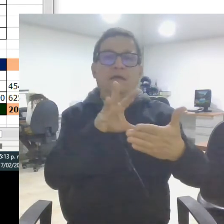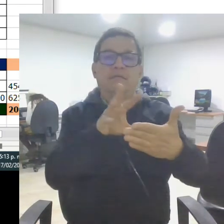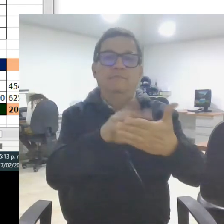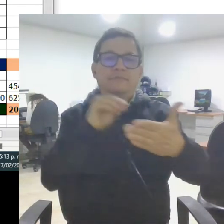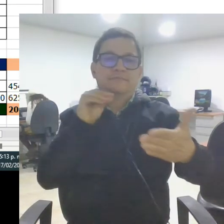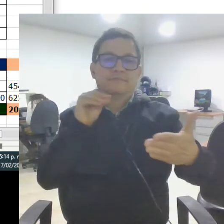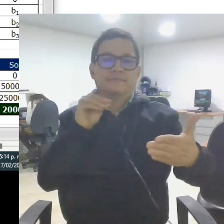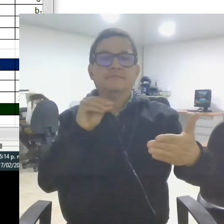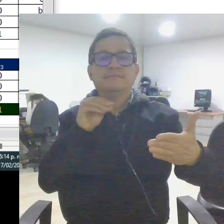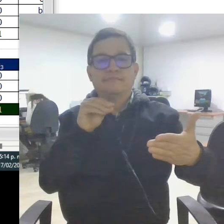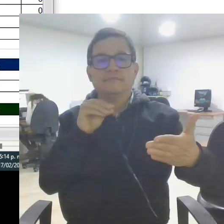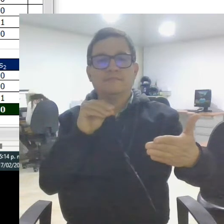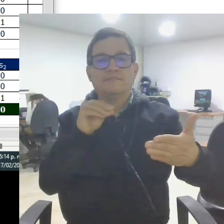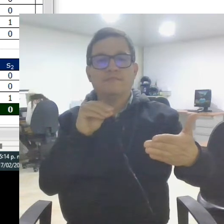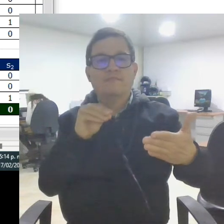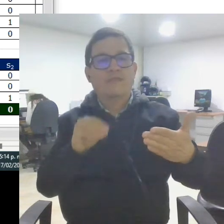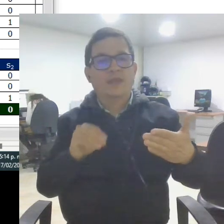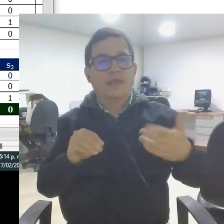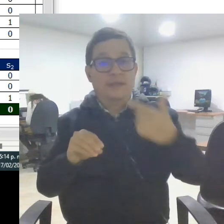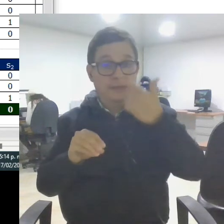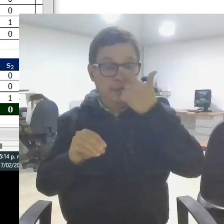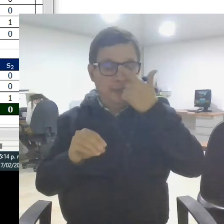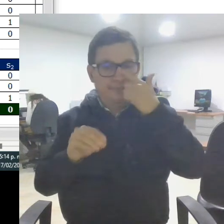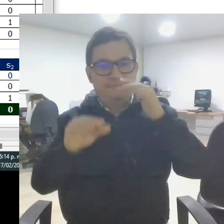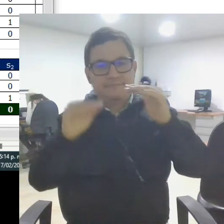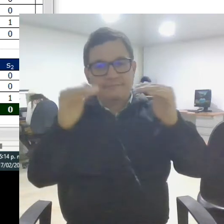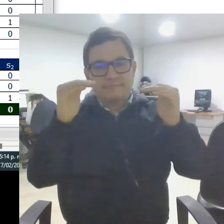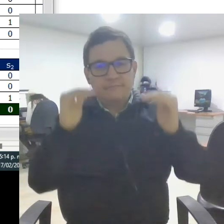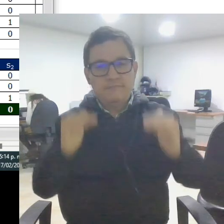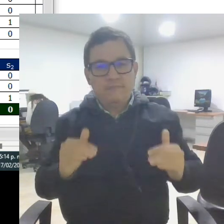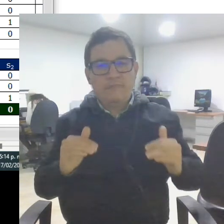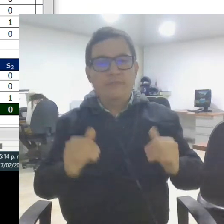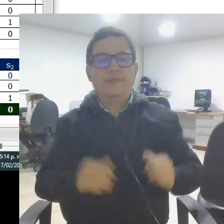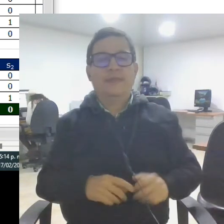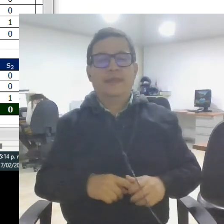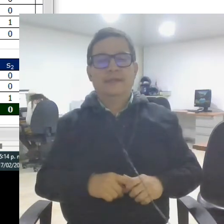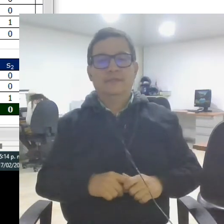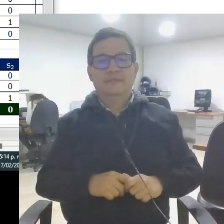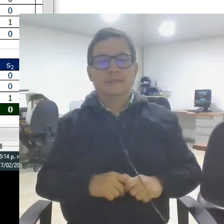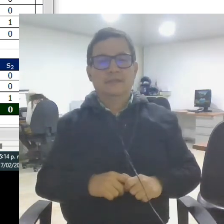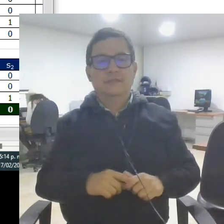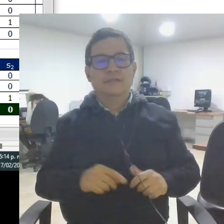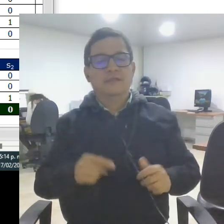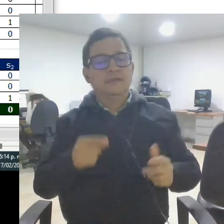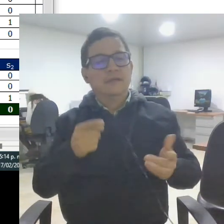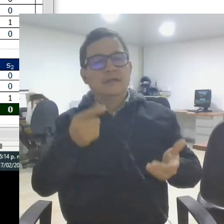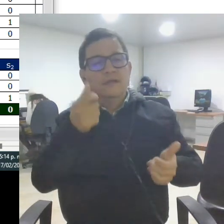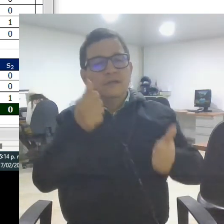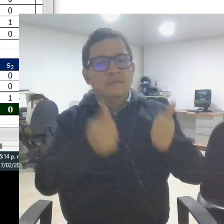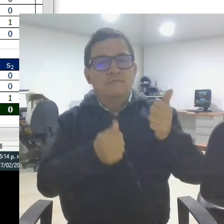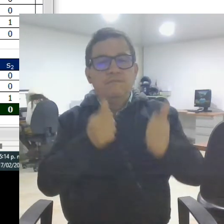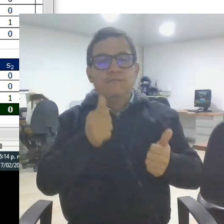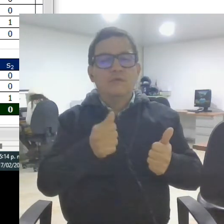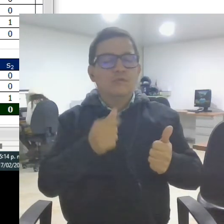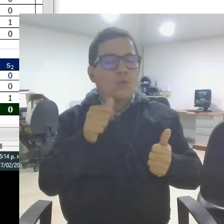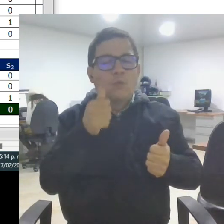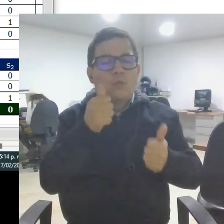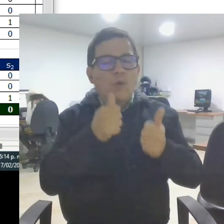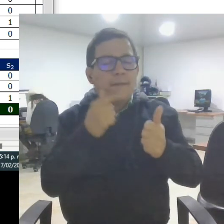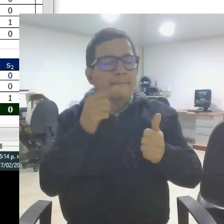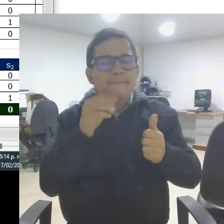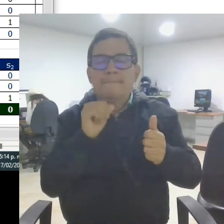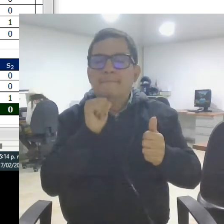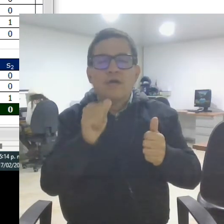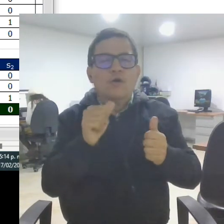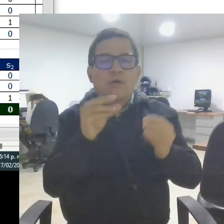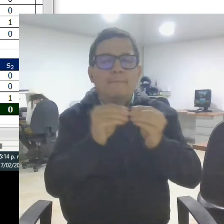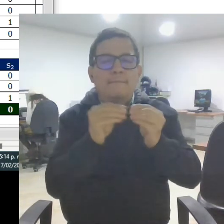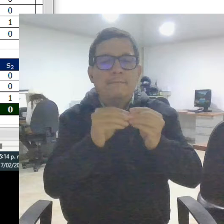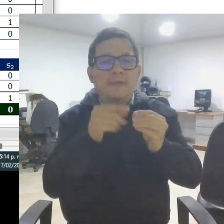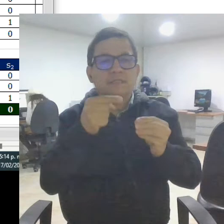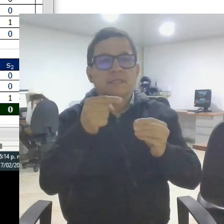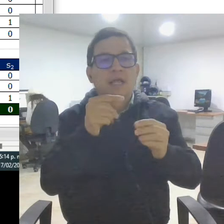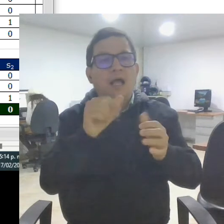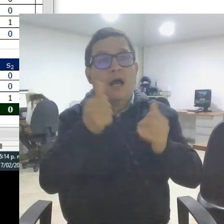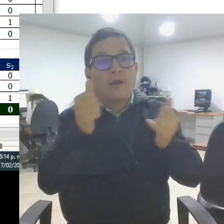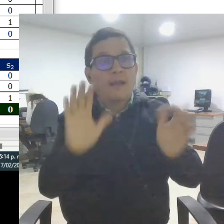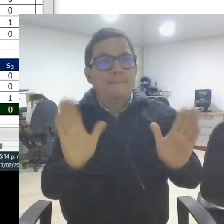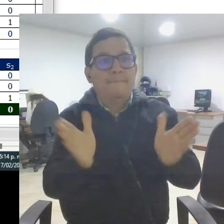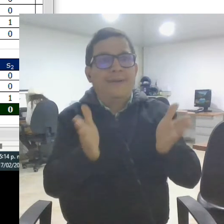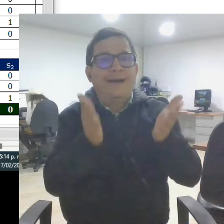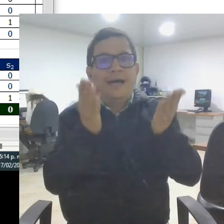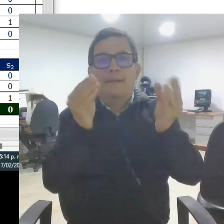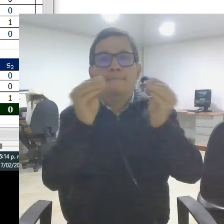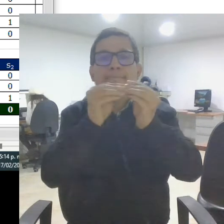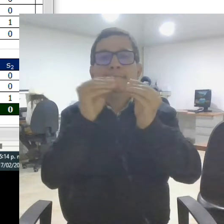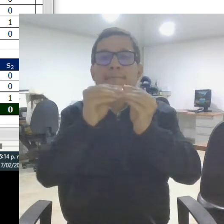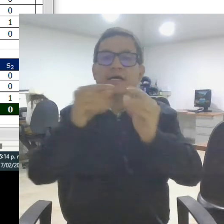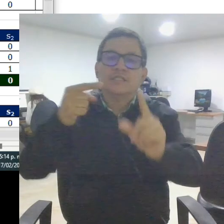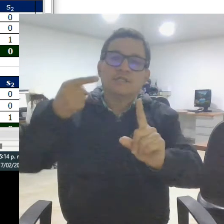acá. Ahora, en el caso de minimización sería el coeficiente más positivo. ¿Listo? Pero en este